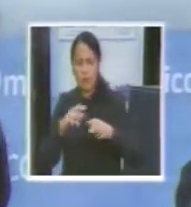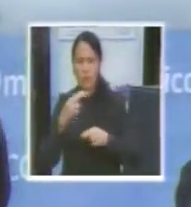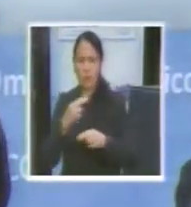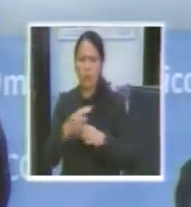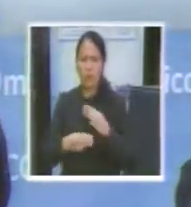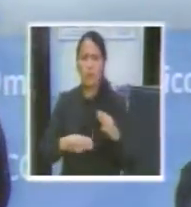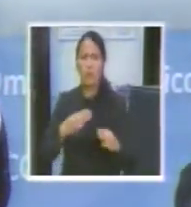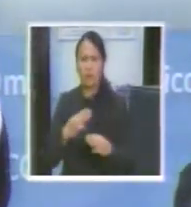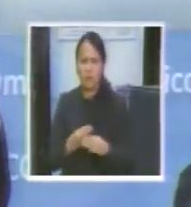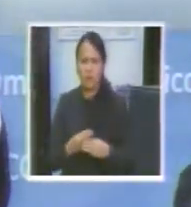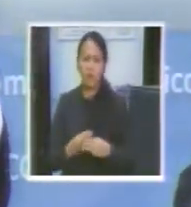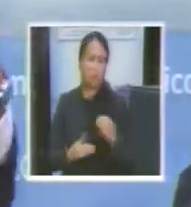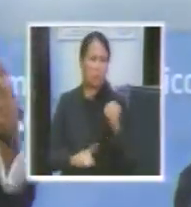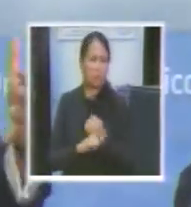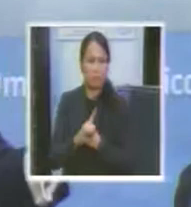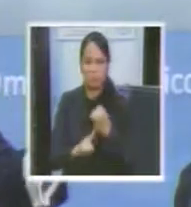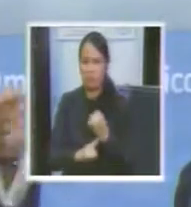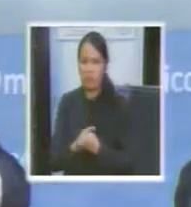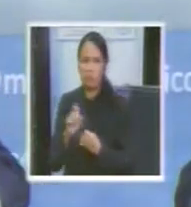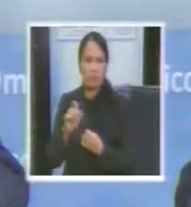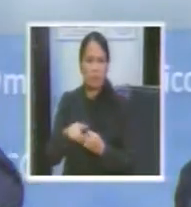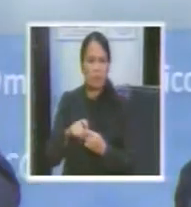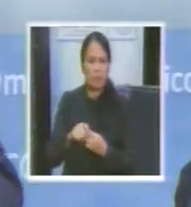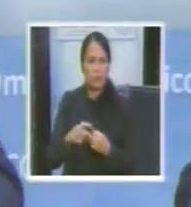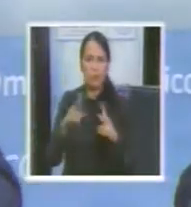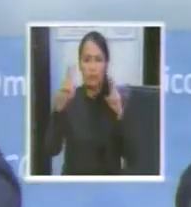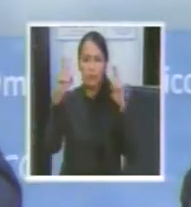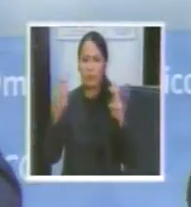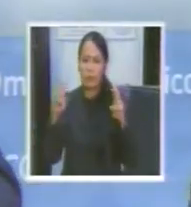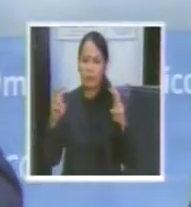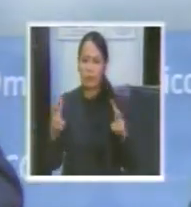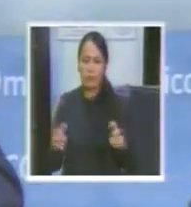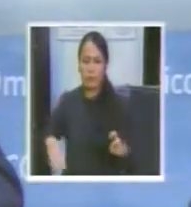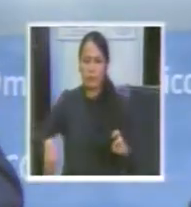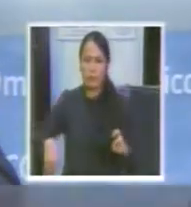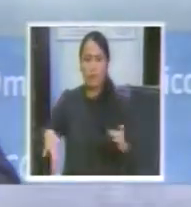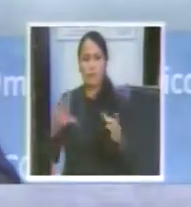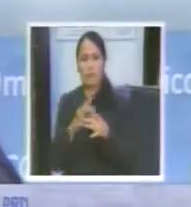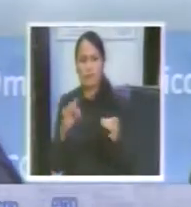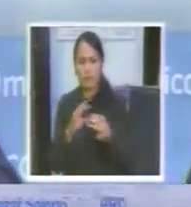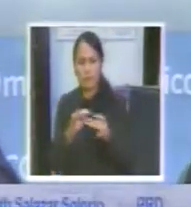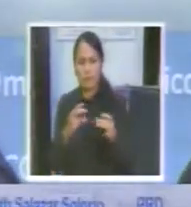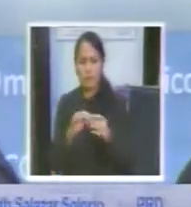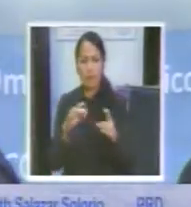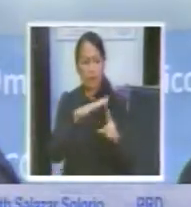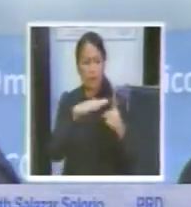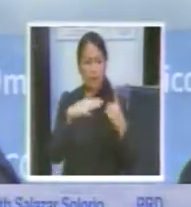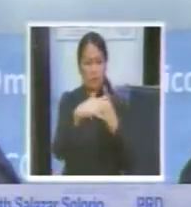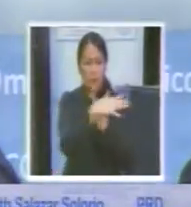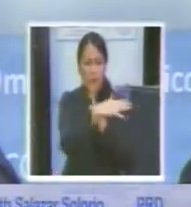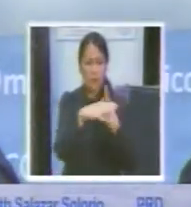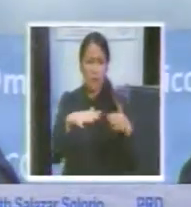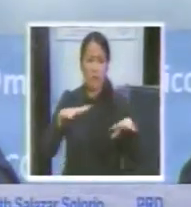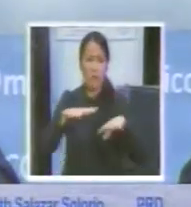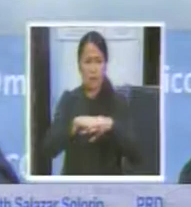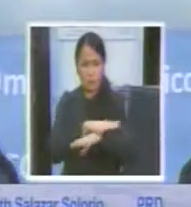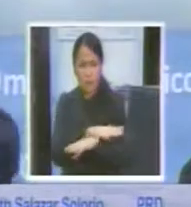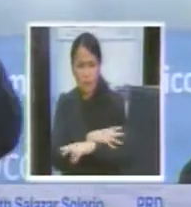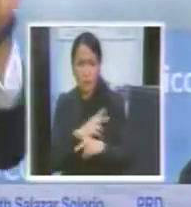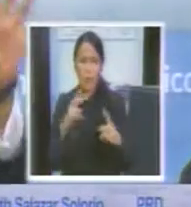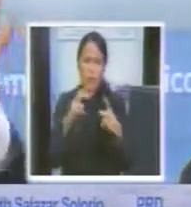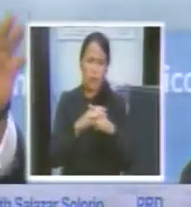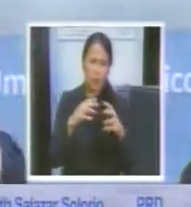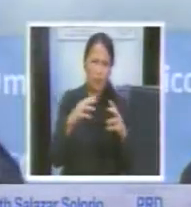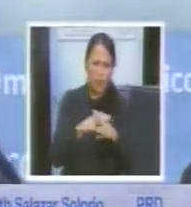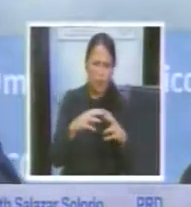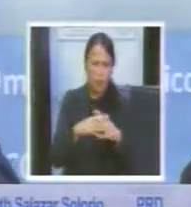común. Temas que estaremos abordando en la Comisión Parlamentaria Mixta, como el cambio climático, como la violencia en